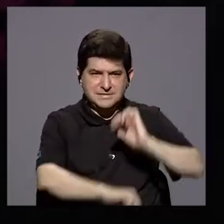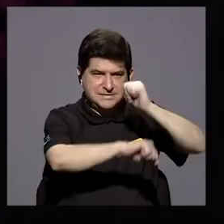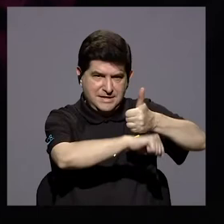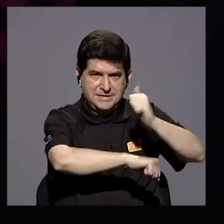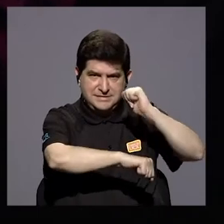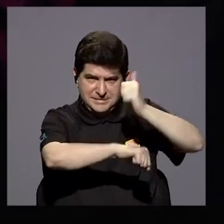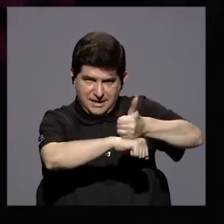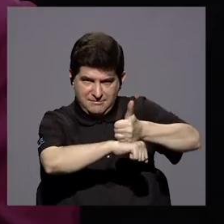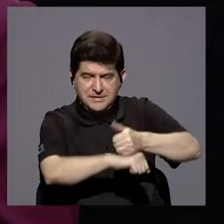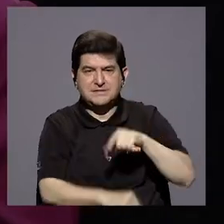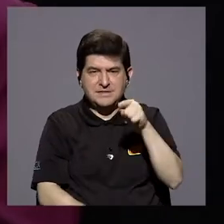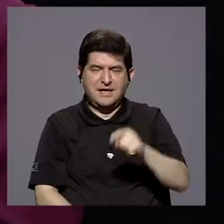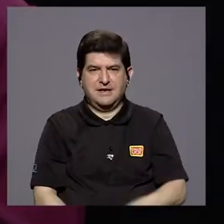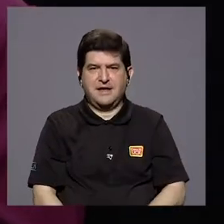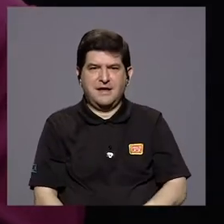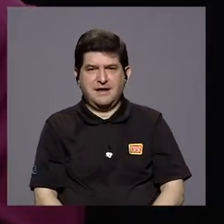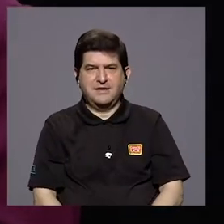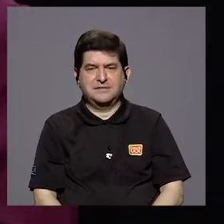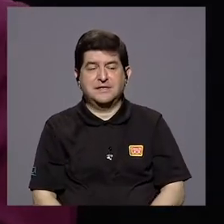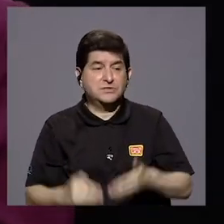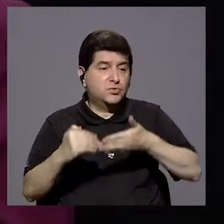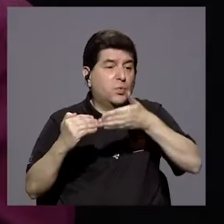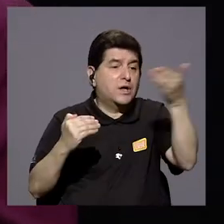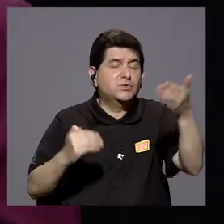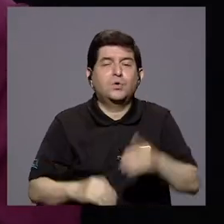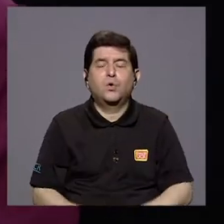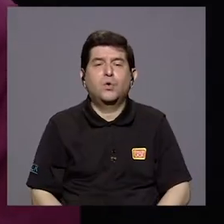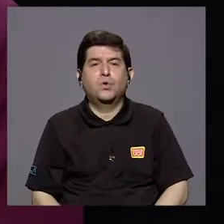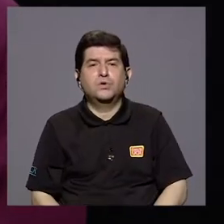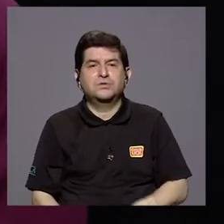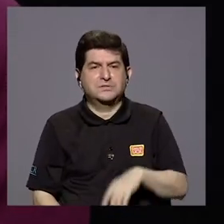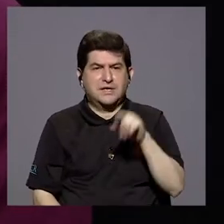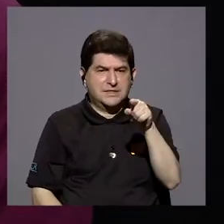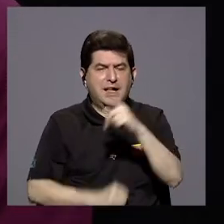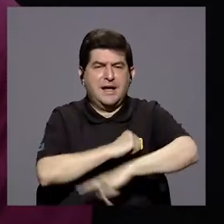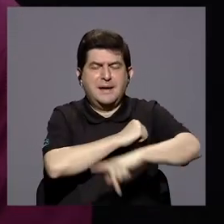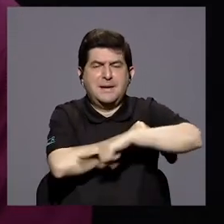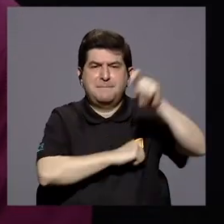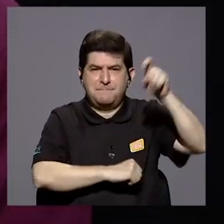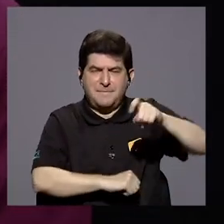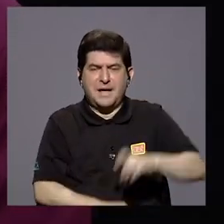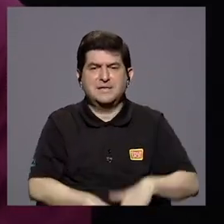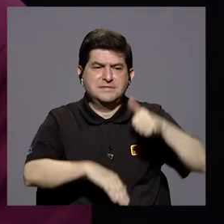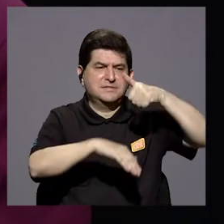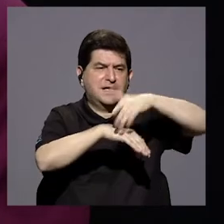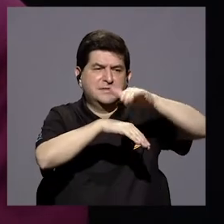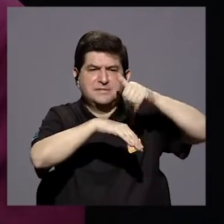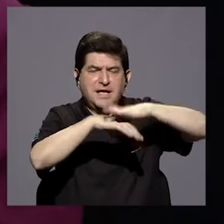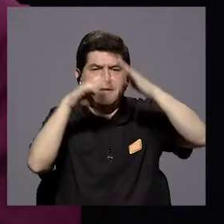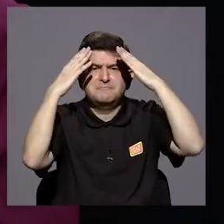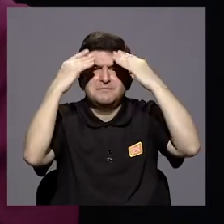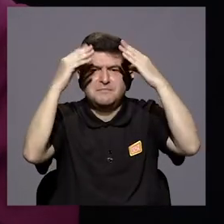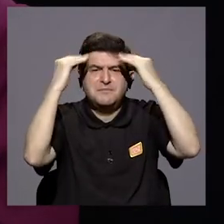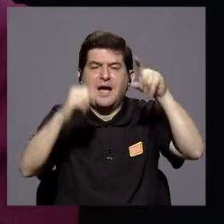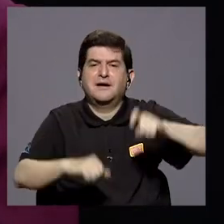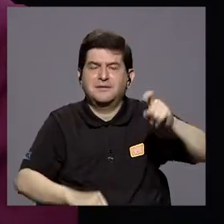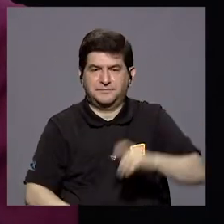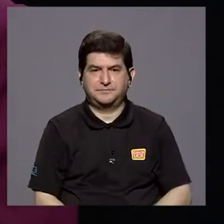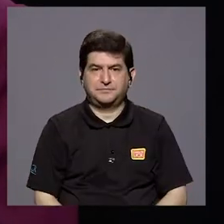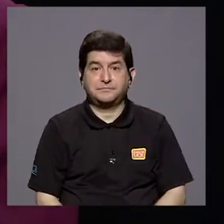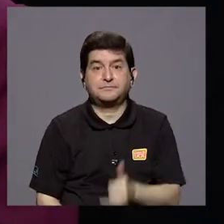cuando andan en el espacio. Los países necesitan que manden información. Y